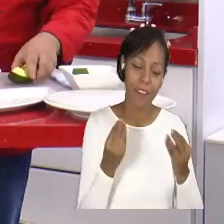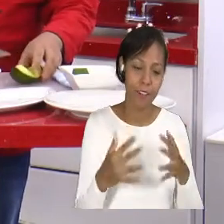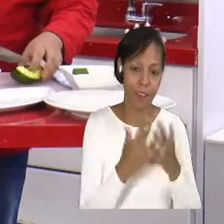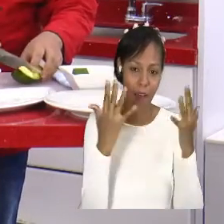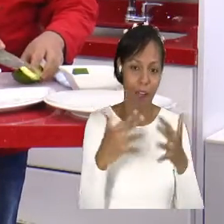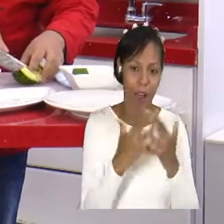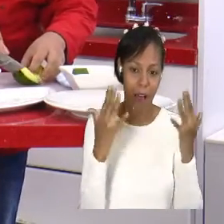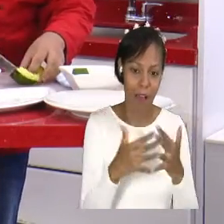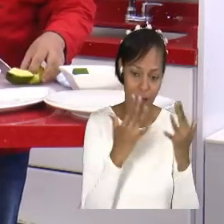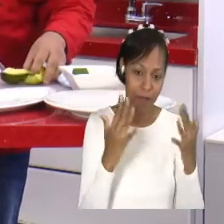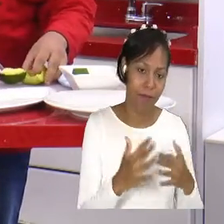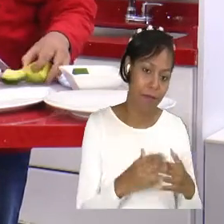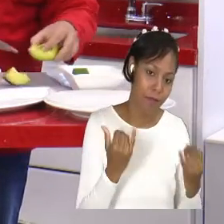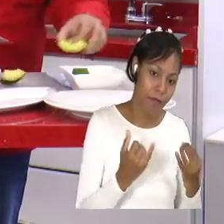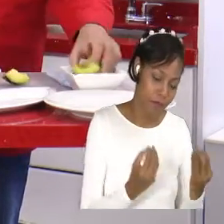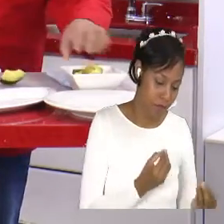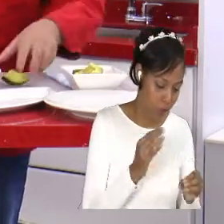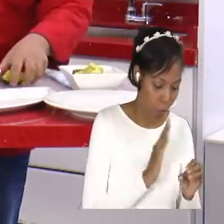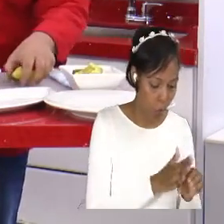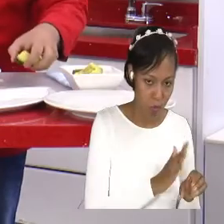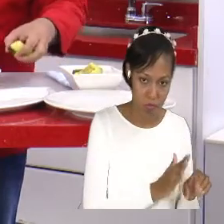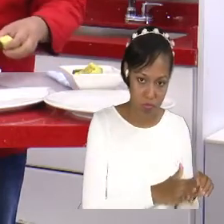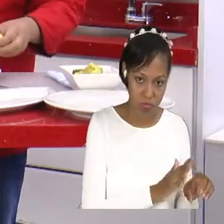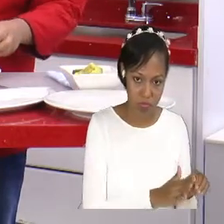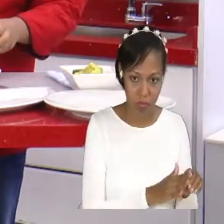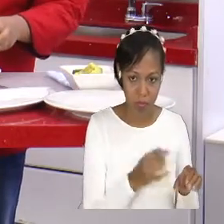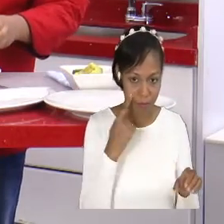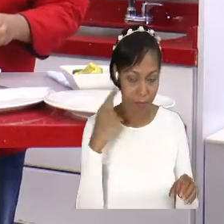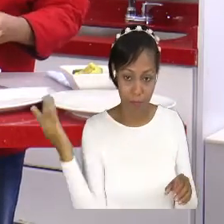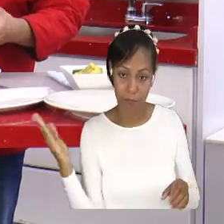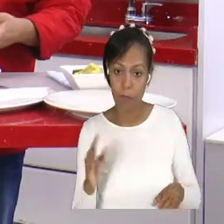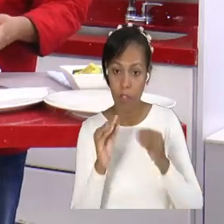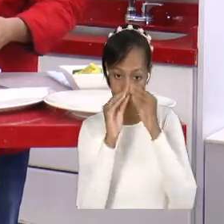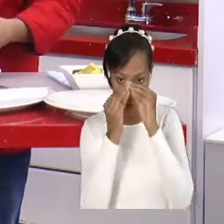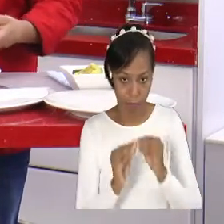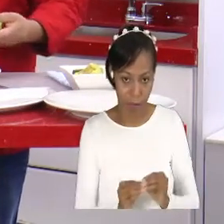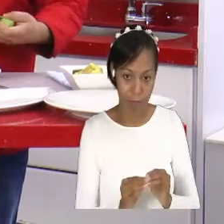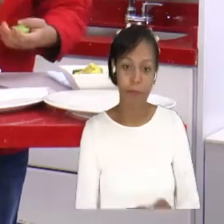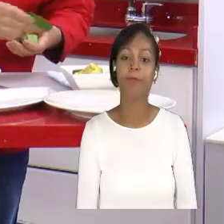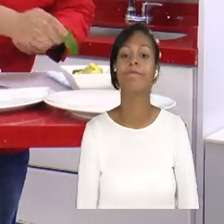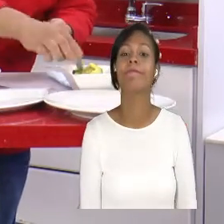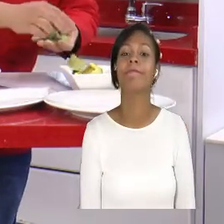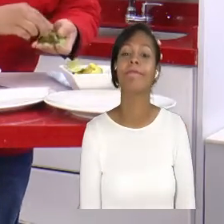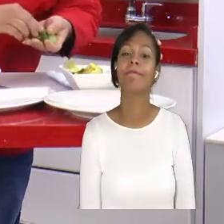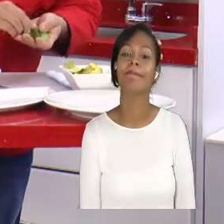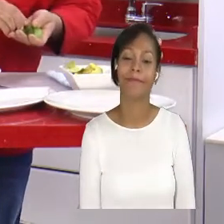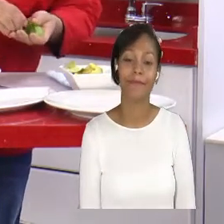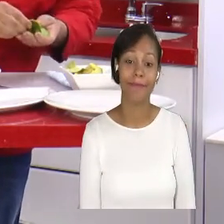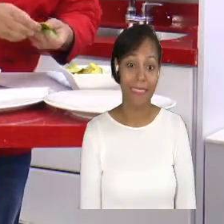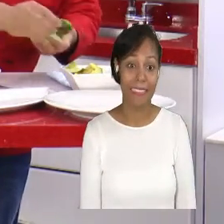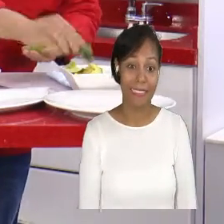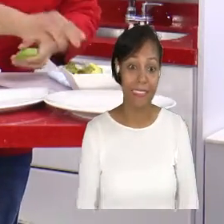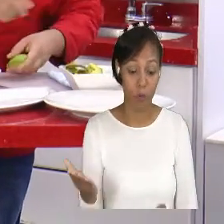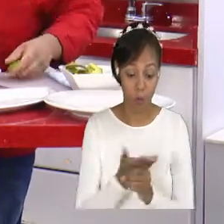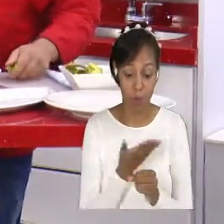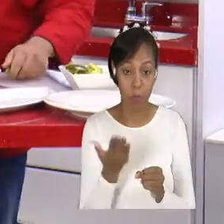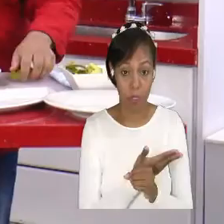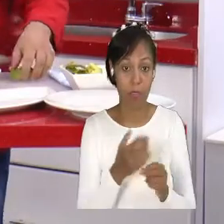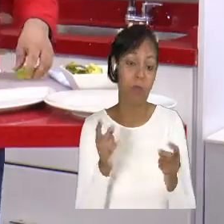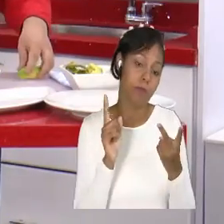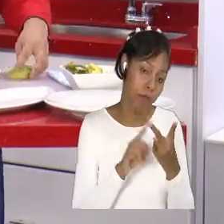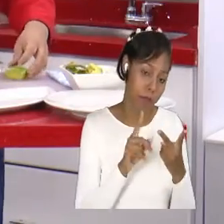anteriormente en el programa, que son unos concasés con el tomate y con el aguacate.